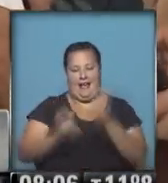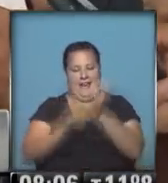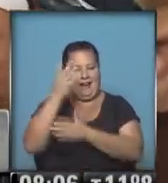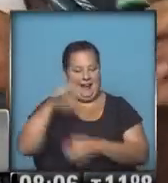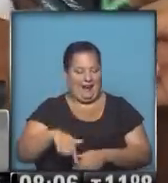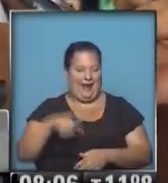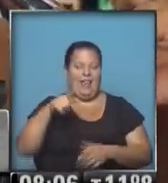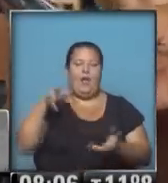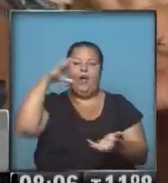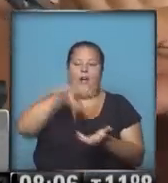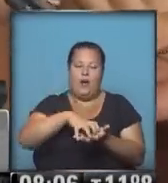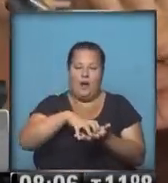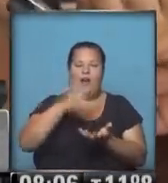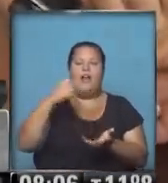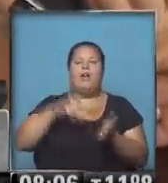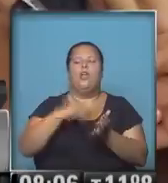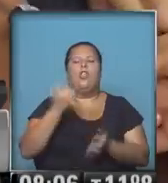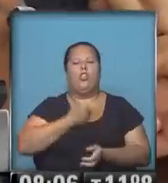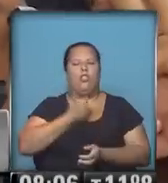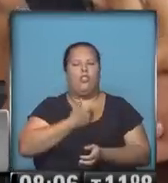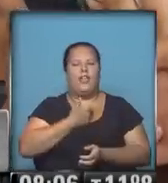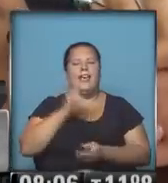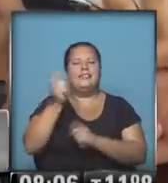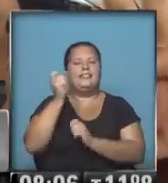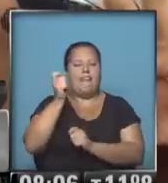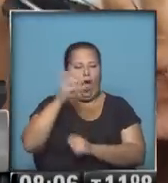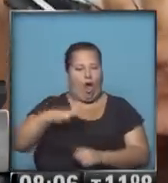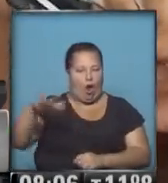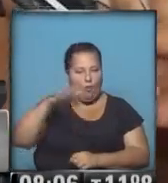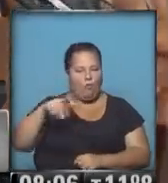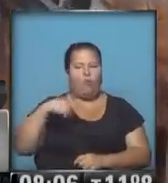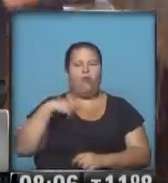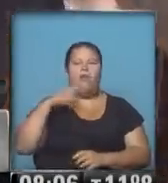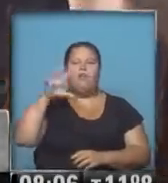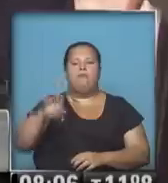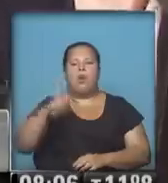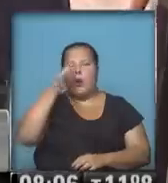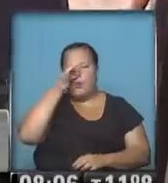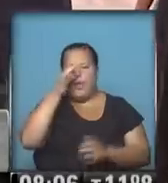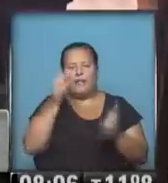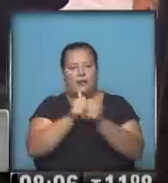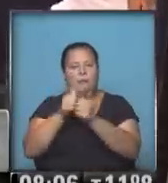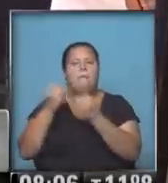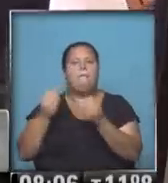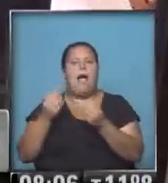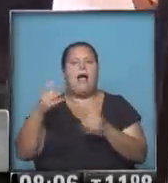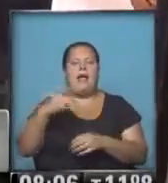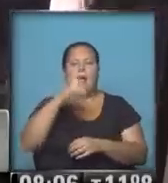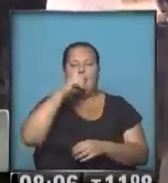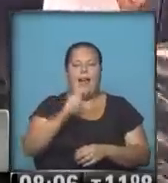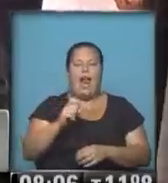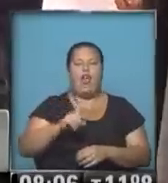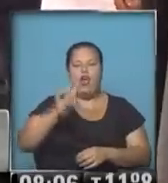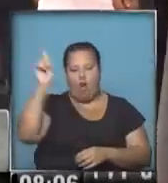una planta que se encuentra en la ciudad de Chascomús, donde hemos adquirido 20 duplas para la línea Belgrano